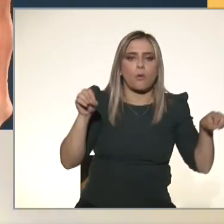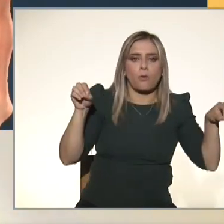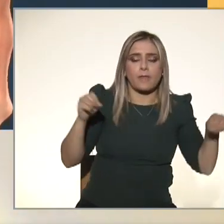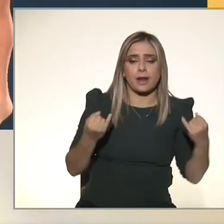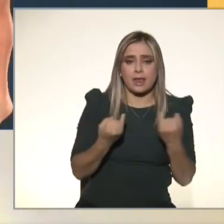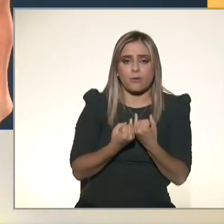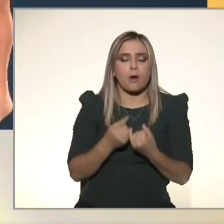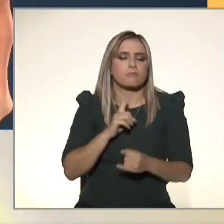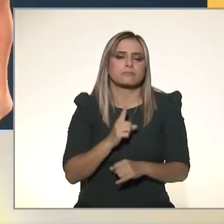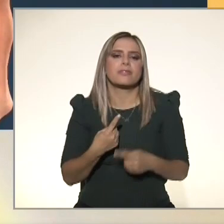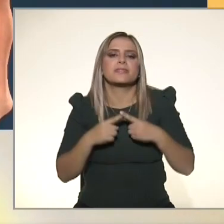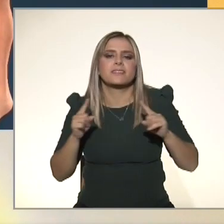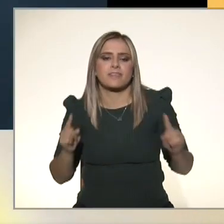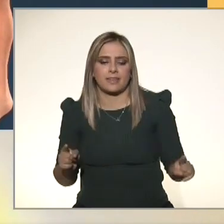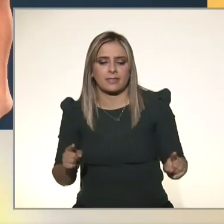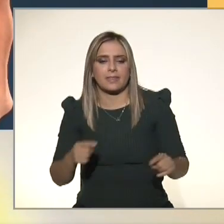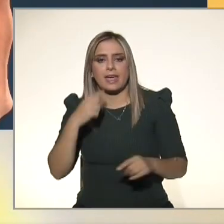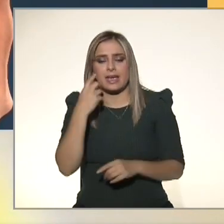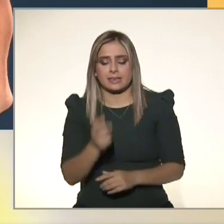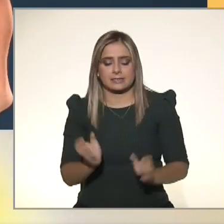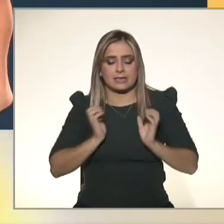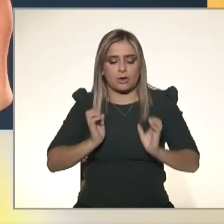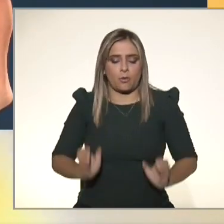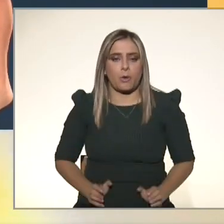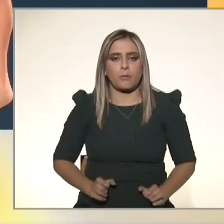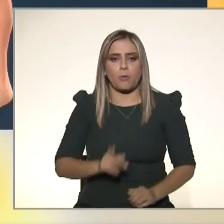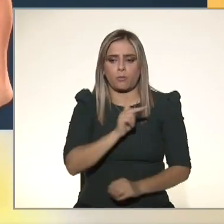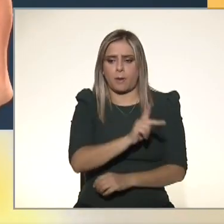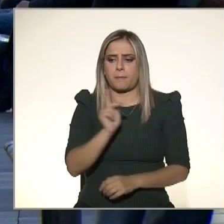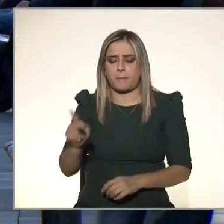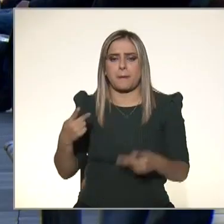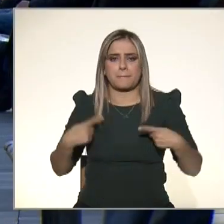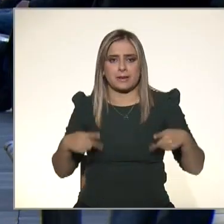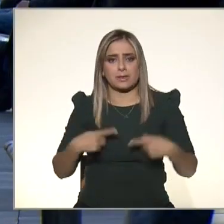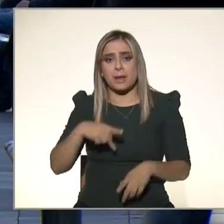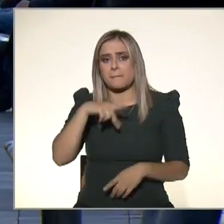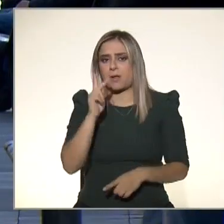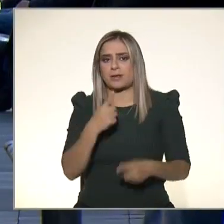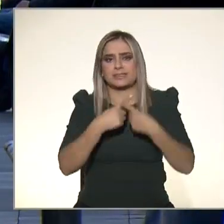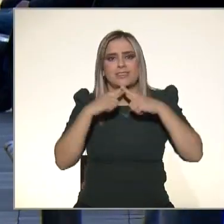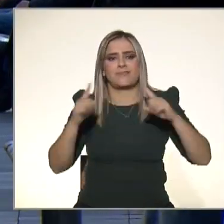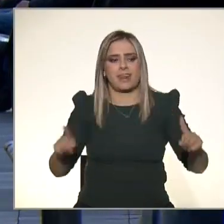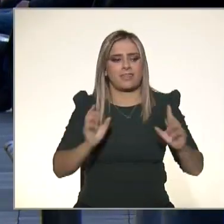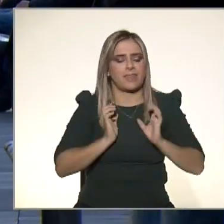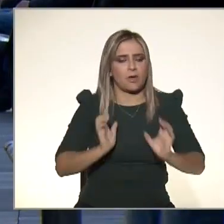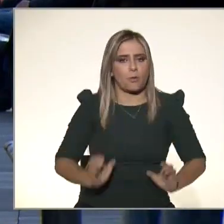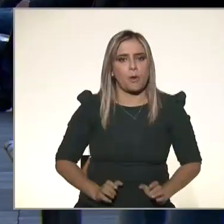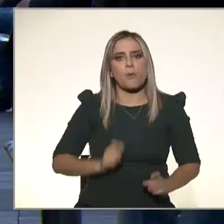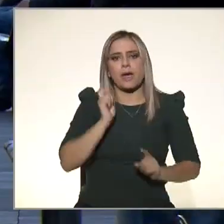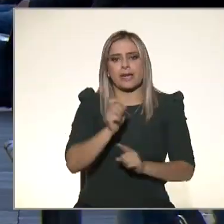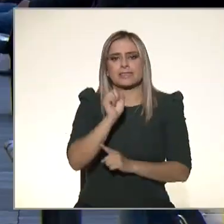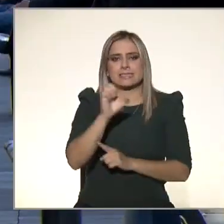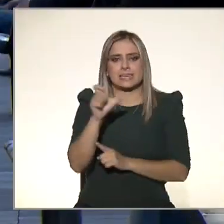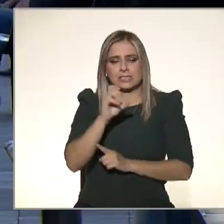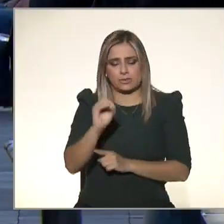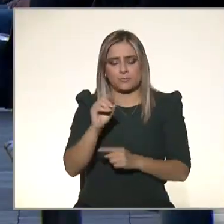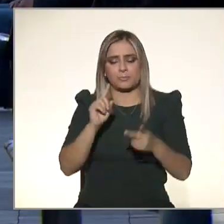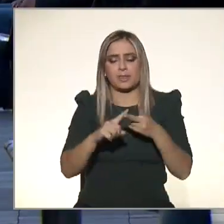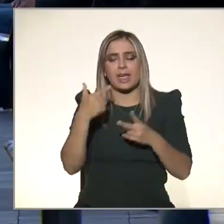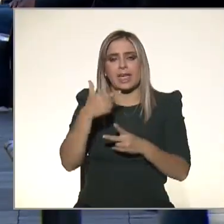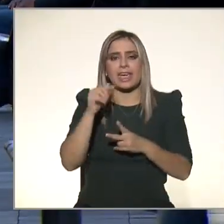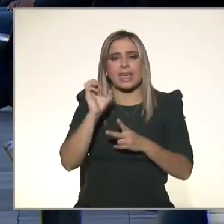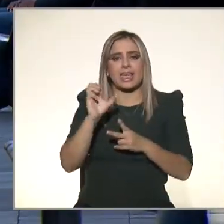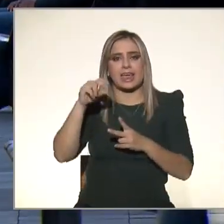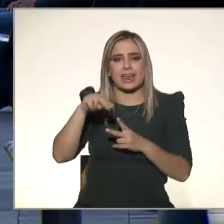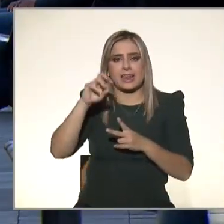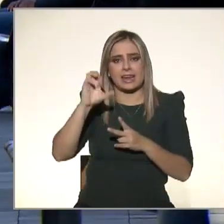Ahí donde veamos diferencias en seres de una misma especie, eso es el sexo. En cambio, género tiene una connotación